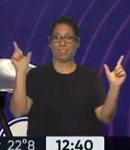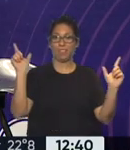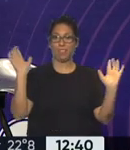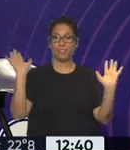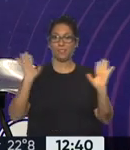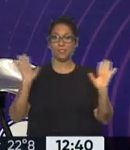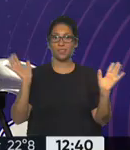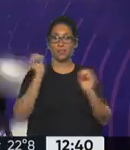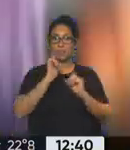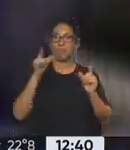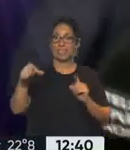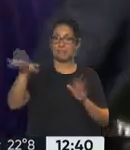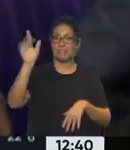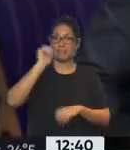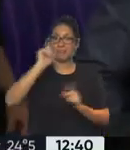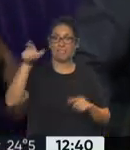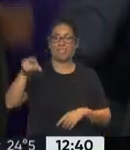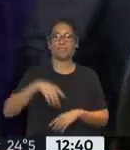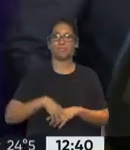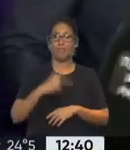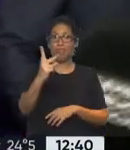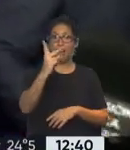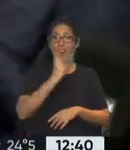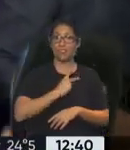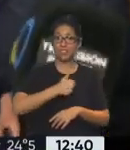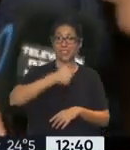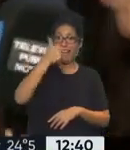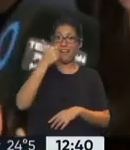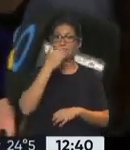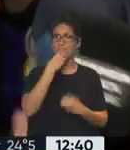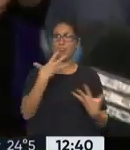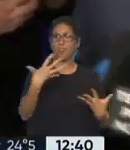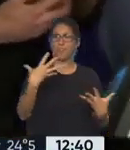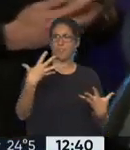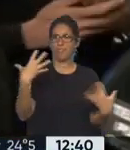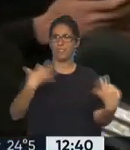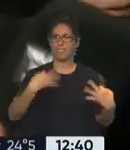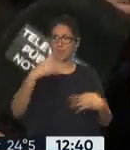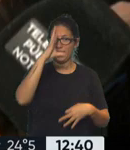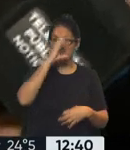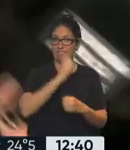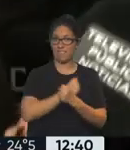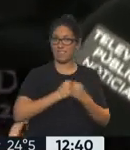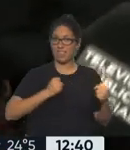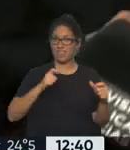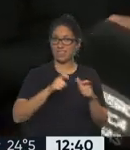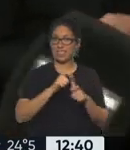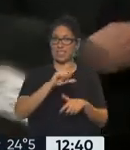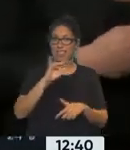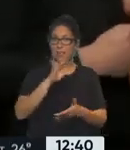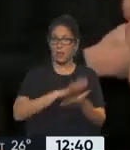yo, pero un poco más. Son 2, hermosos, hermosos por ese desafío que tomaste con tu disco.